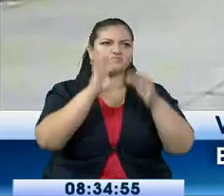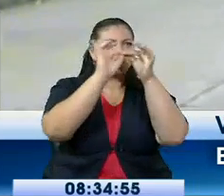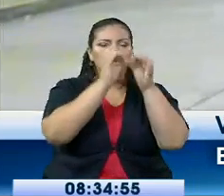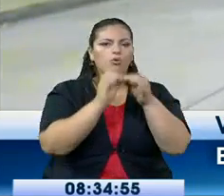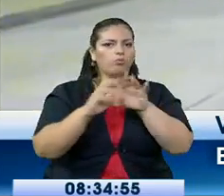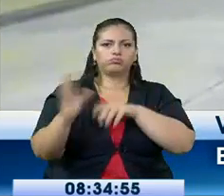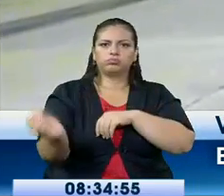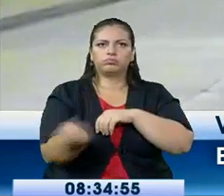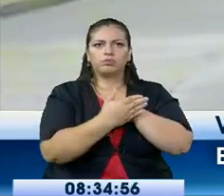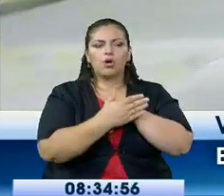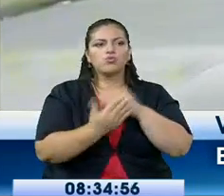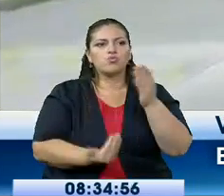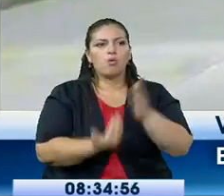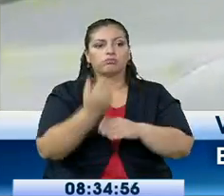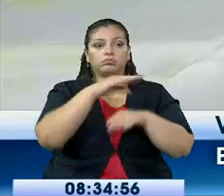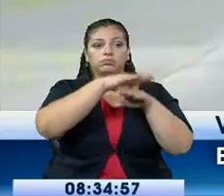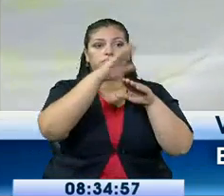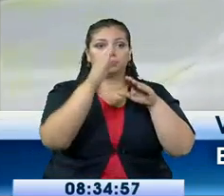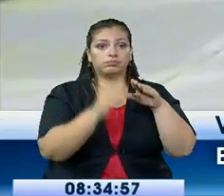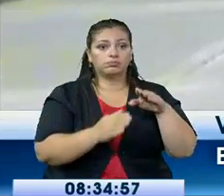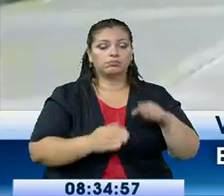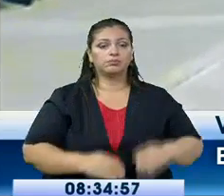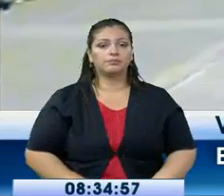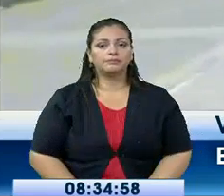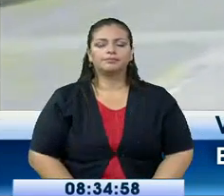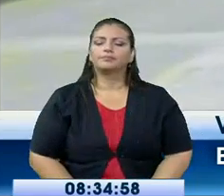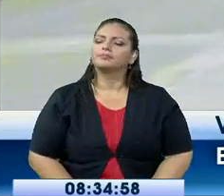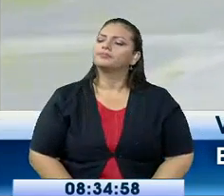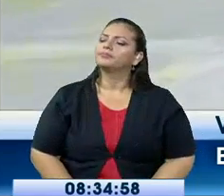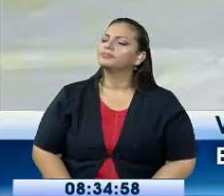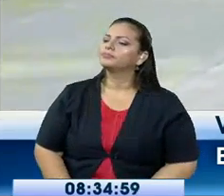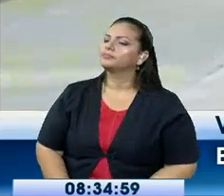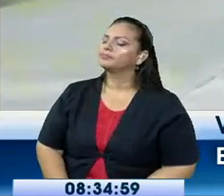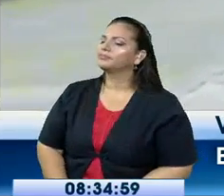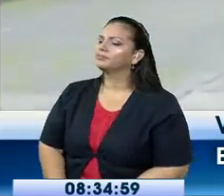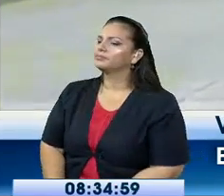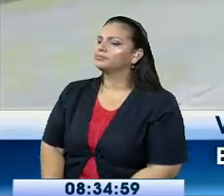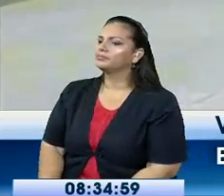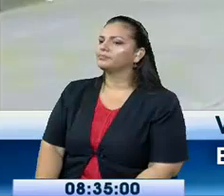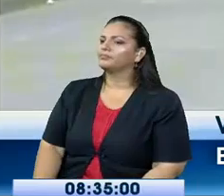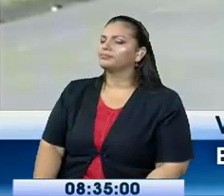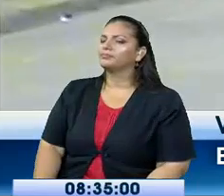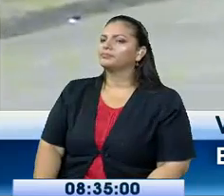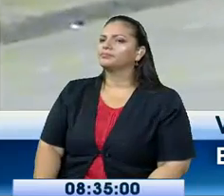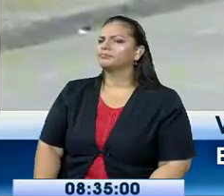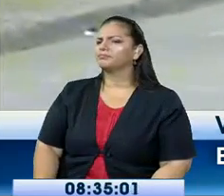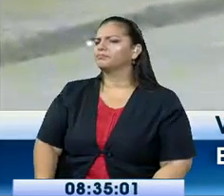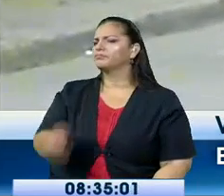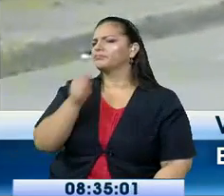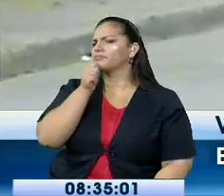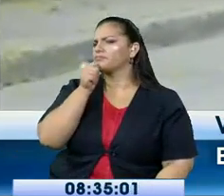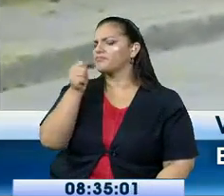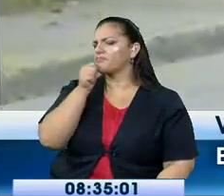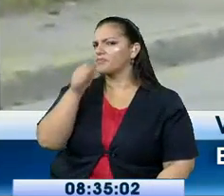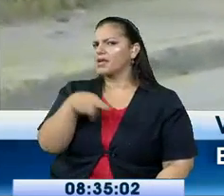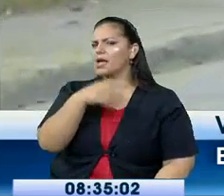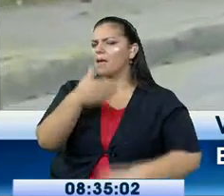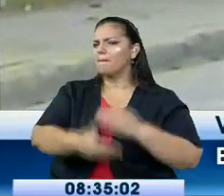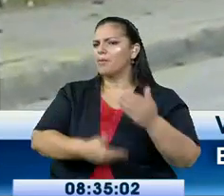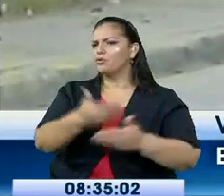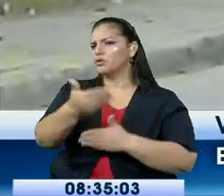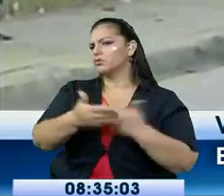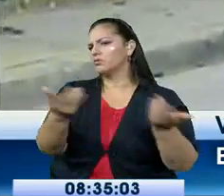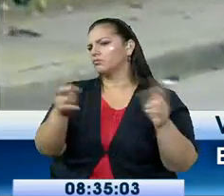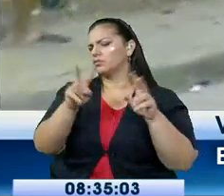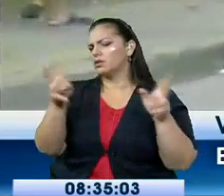ciudad. Este gran proceso que se ha venido ya llevando a cabo a través de gestiones por parte de ustedes como a miembros de la